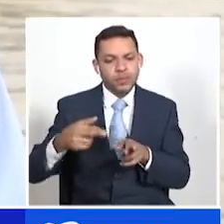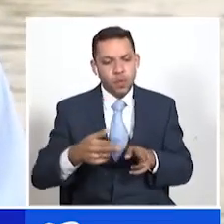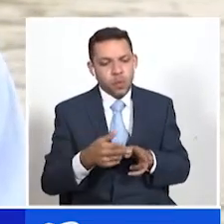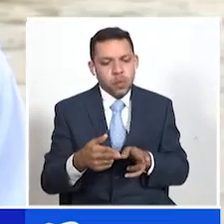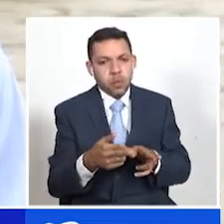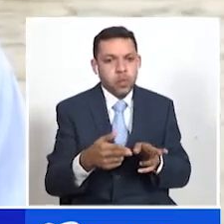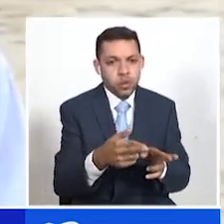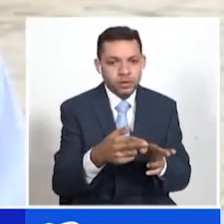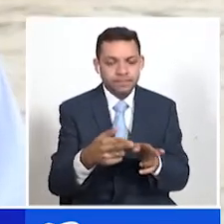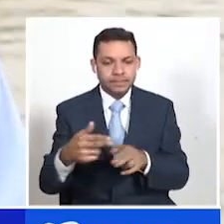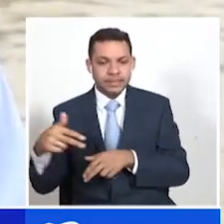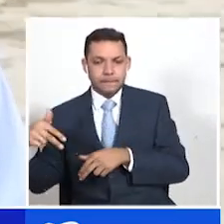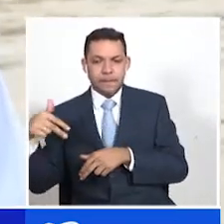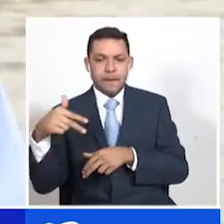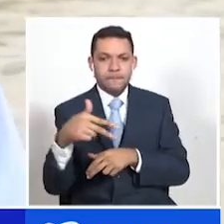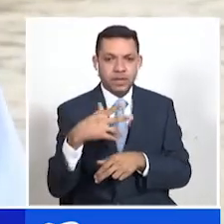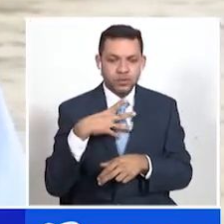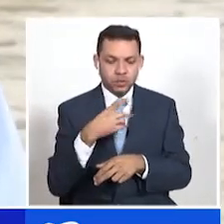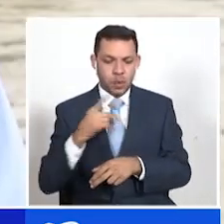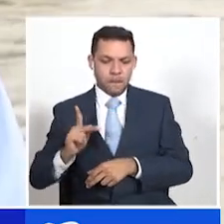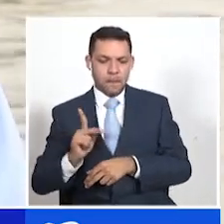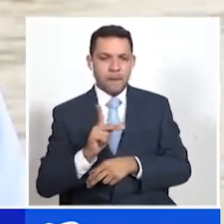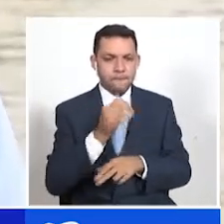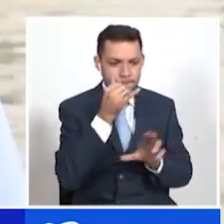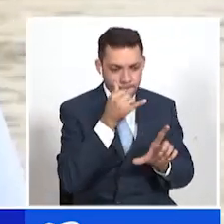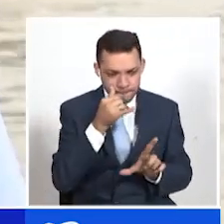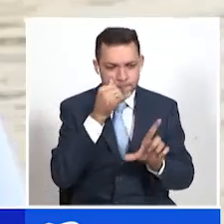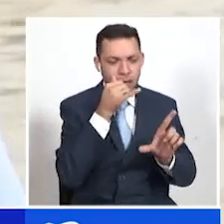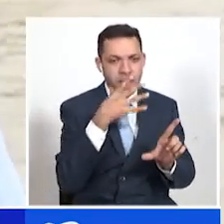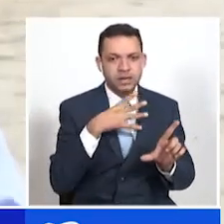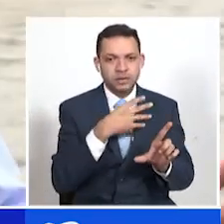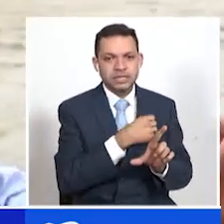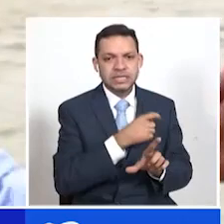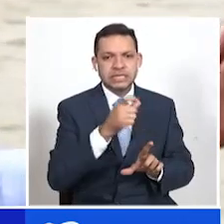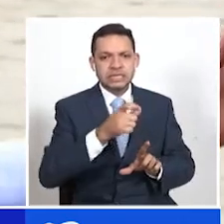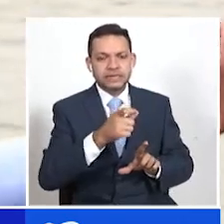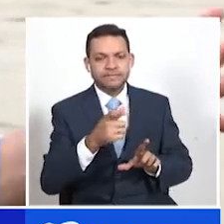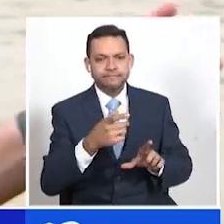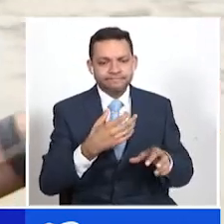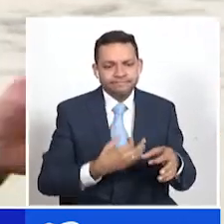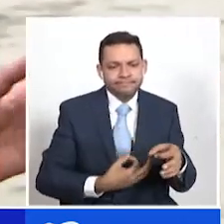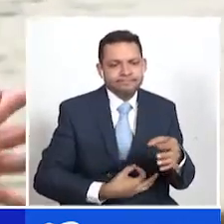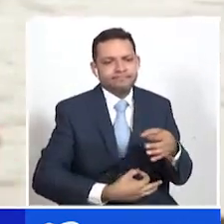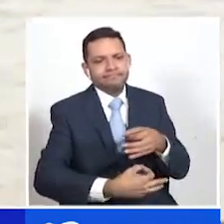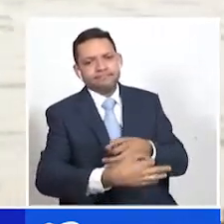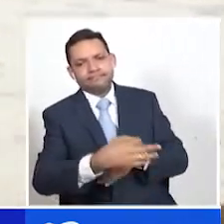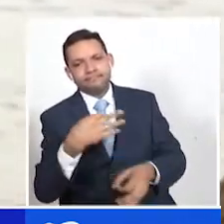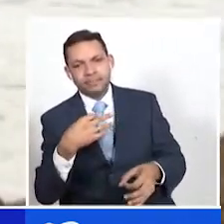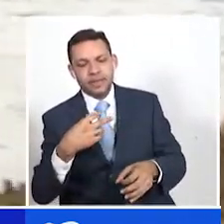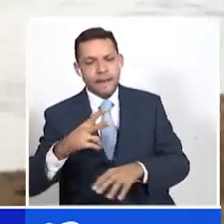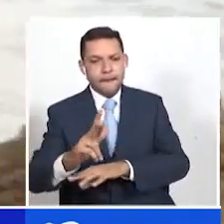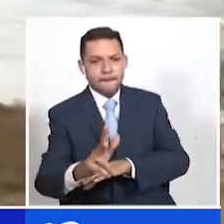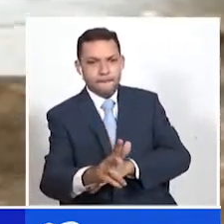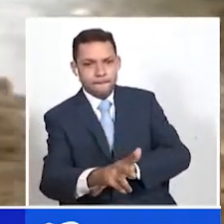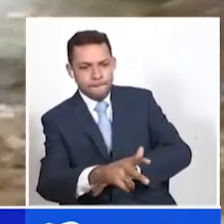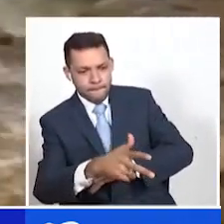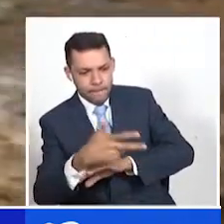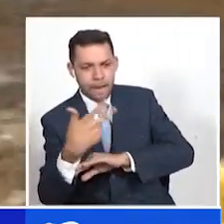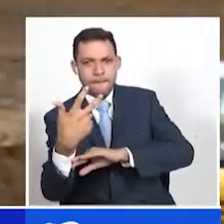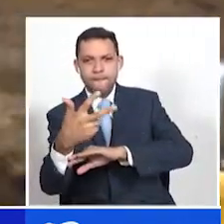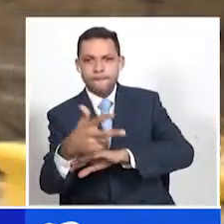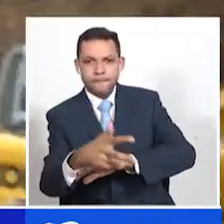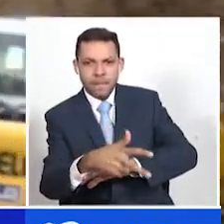la expectativa que tienen los organismos de socorro fue necesario trasladar 2 retroexcavadoras, como ustedes lo observan en este